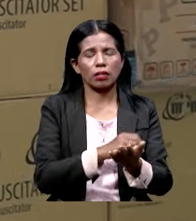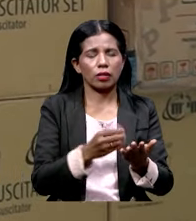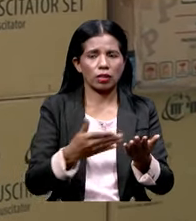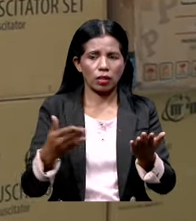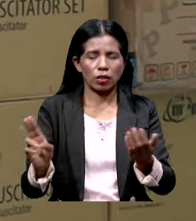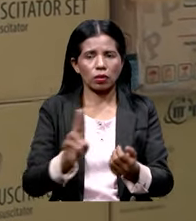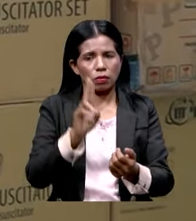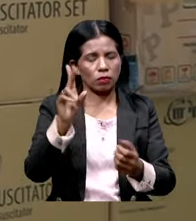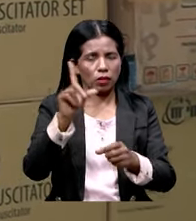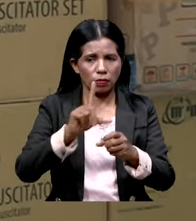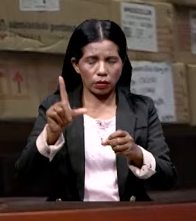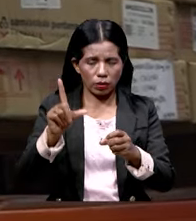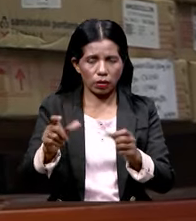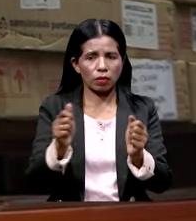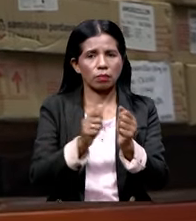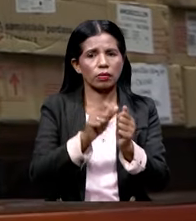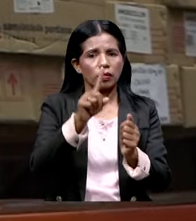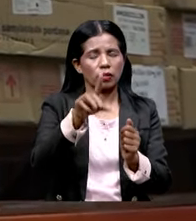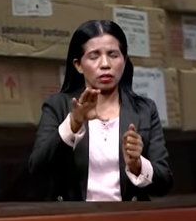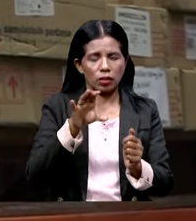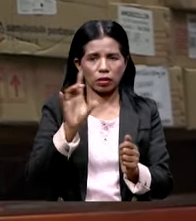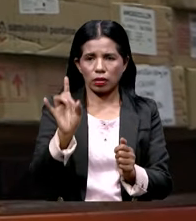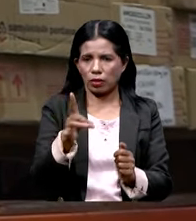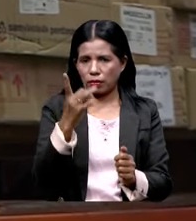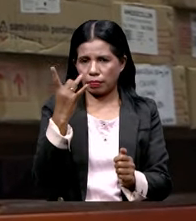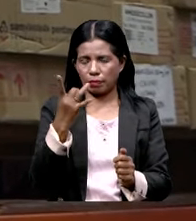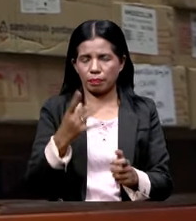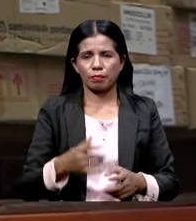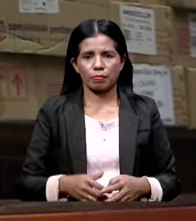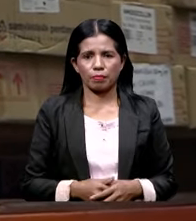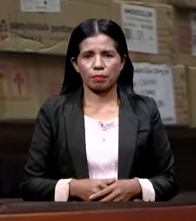untuk item atusida sanulu resingwalo Dilma Suzeti Azina Lola GMN.